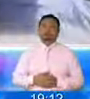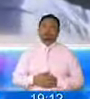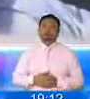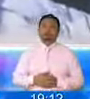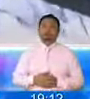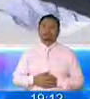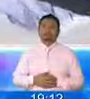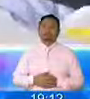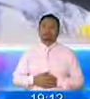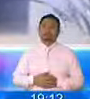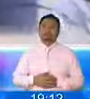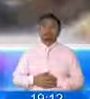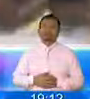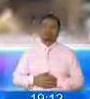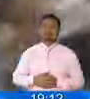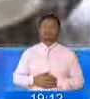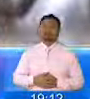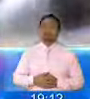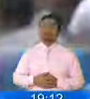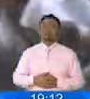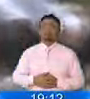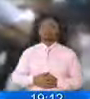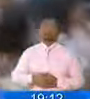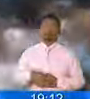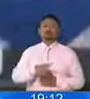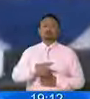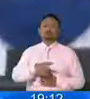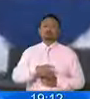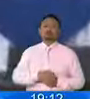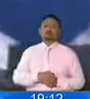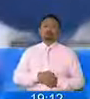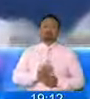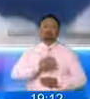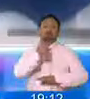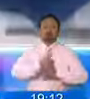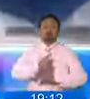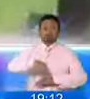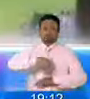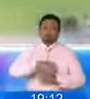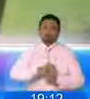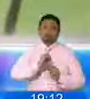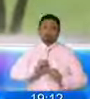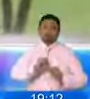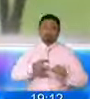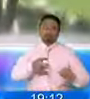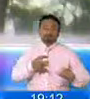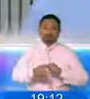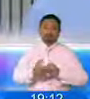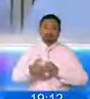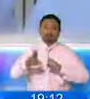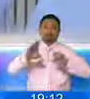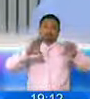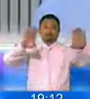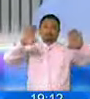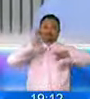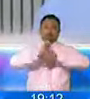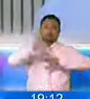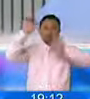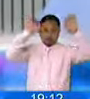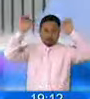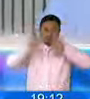Contento, muy contento siempre, Manabí. En la capital de los manabitas inauguró el Parque Las Vegas, obra construida por Ecuador Estratégico. Tiene una inversión